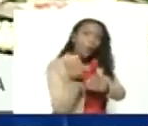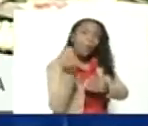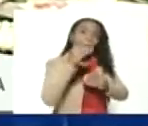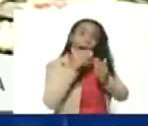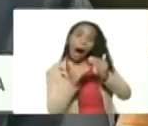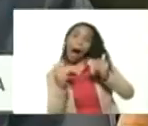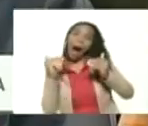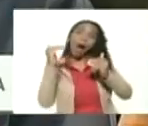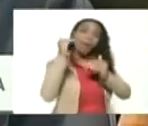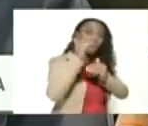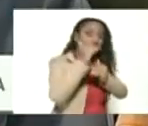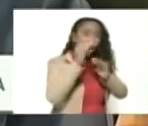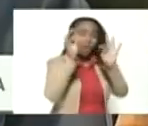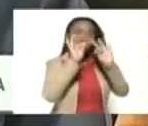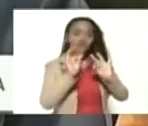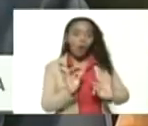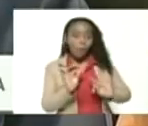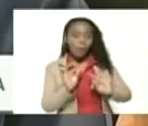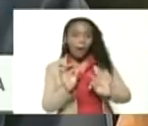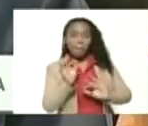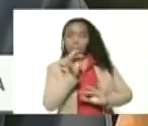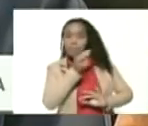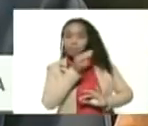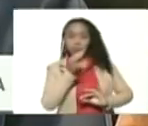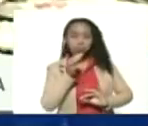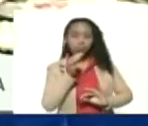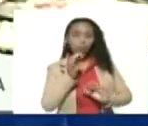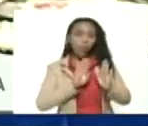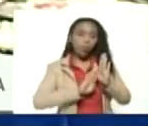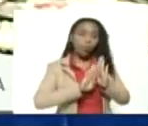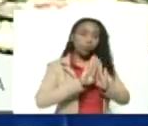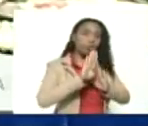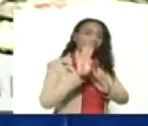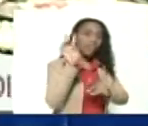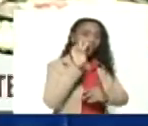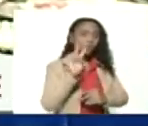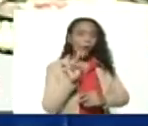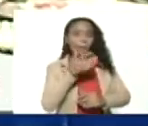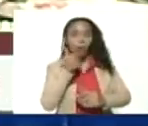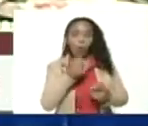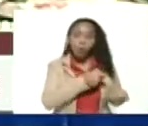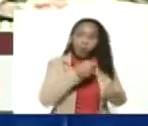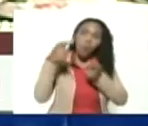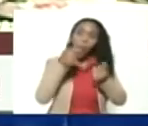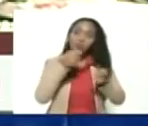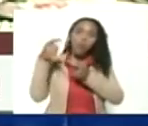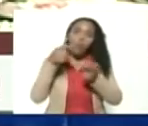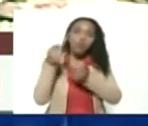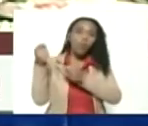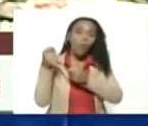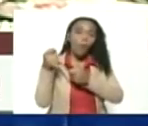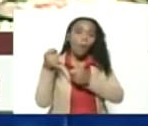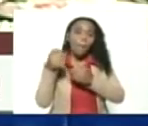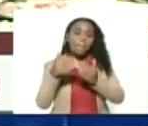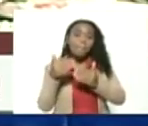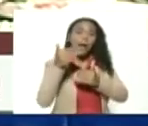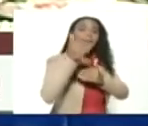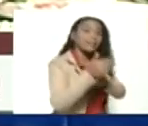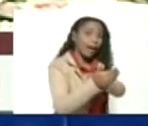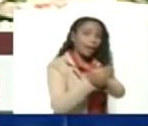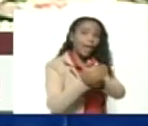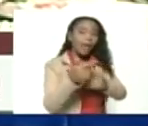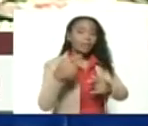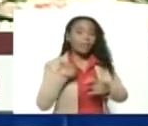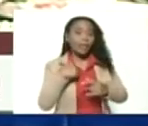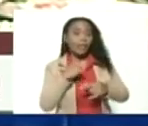altos estándares de calidad para que Venezuela se transforme en exportadora de semilla, pasar de la